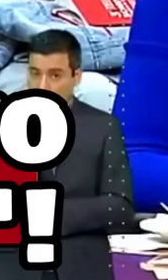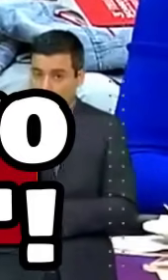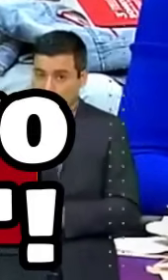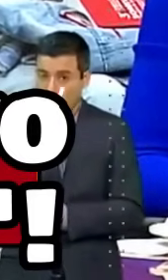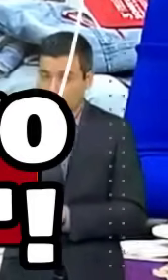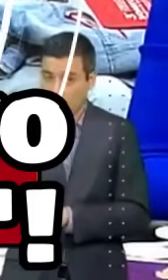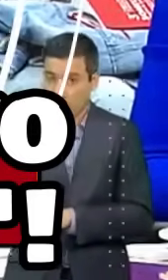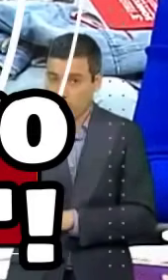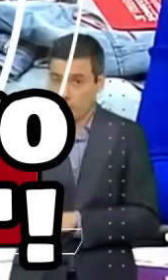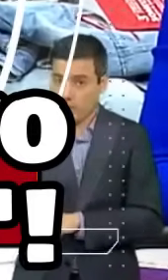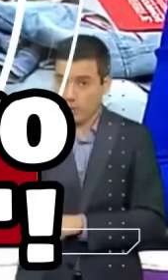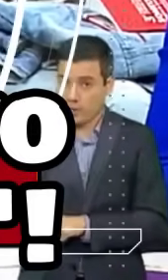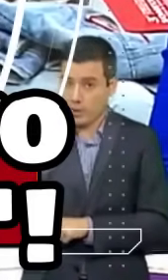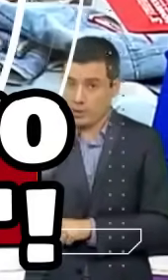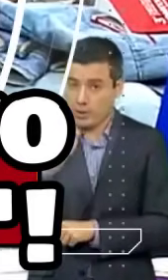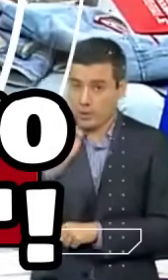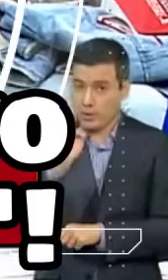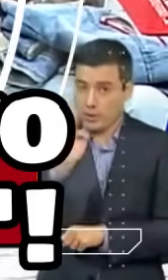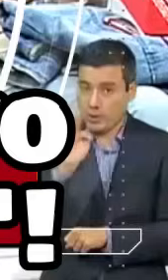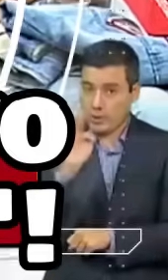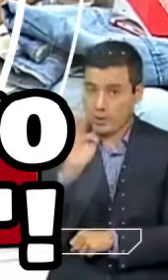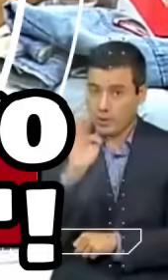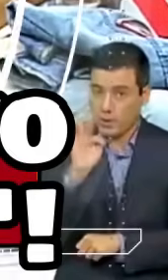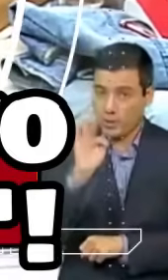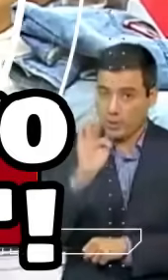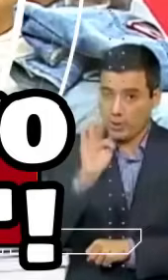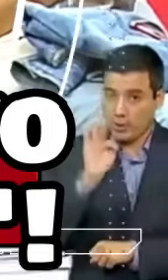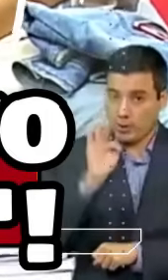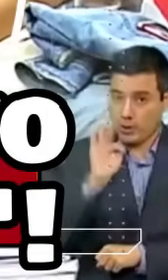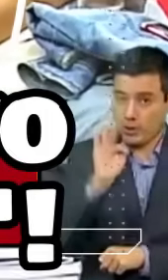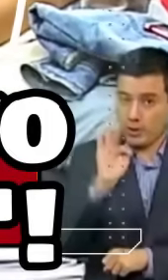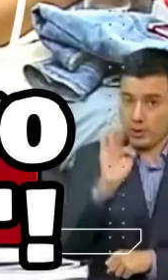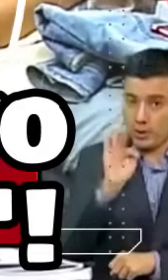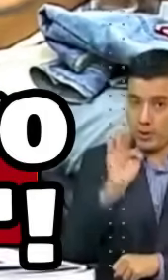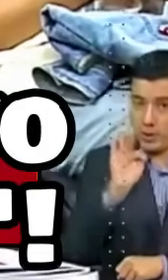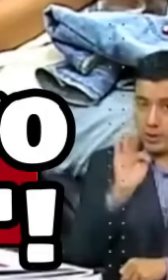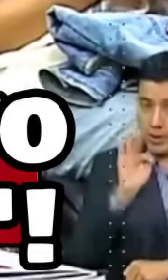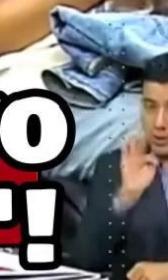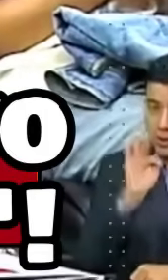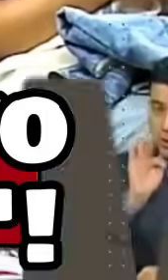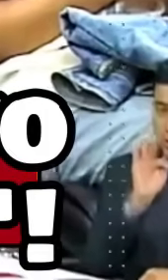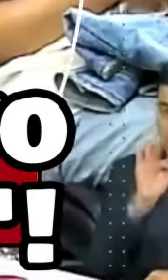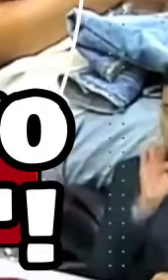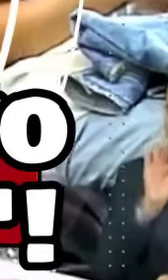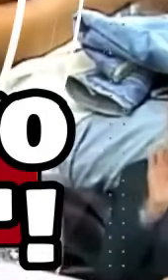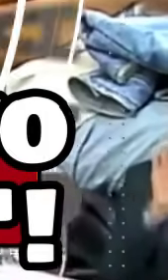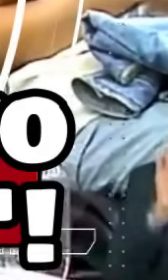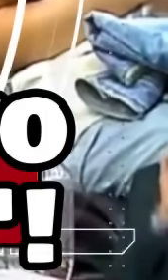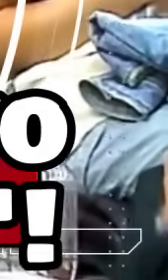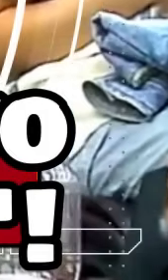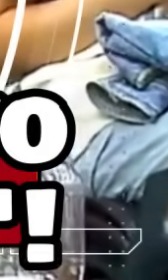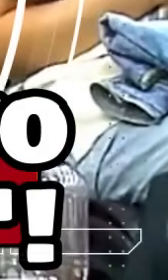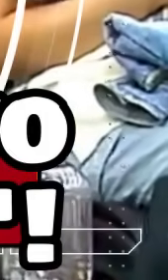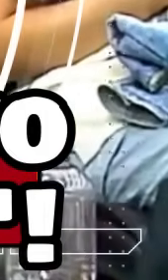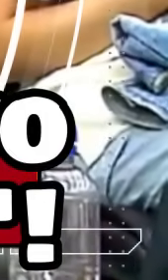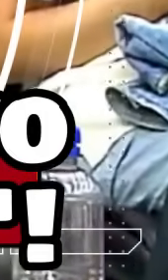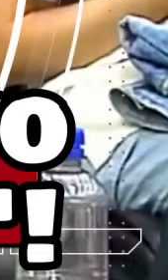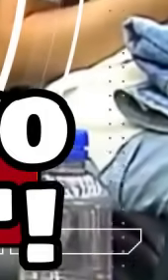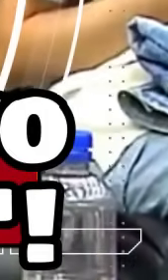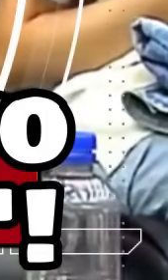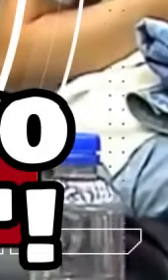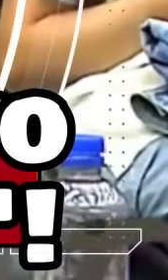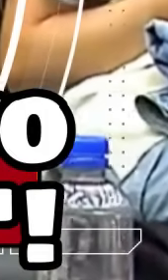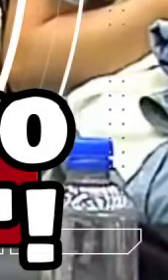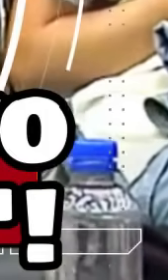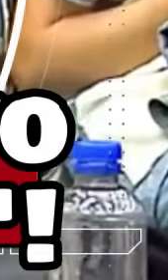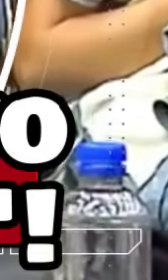enfocándose en demostrar la falsedad de Narco Acción Nacional. Criticó la postura de Berta Xóchitl Gálvez Ruiz, señalando su falta de credibilidad al